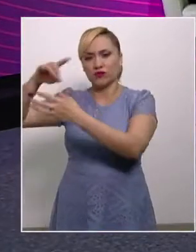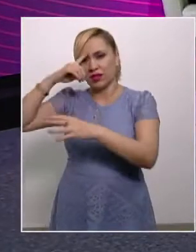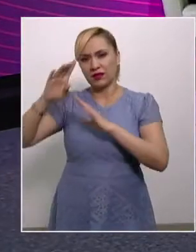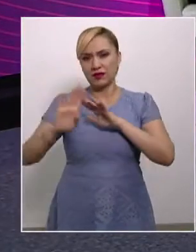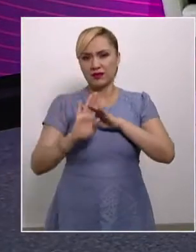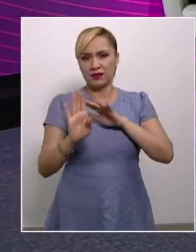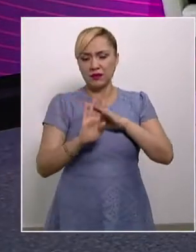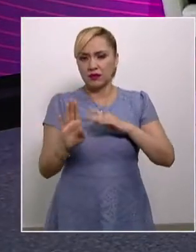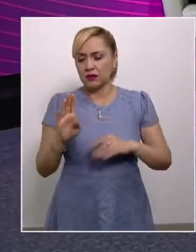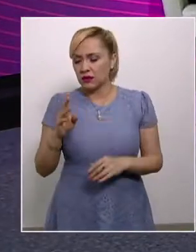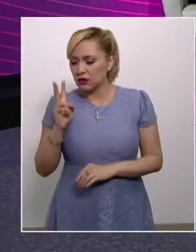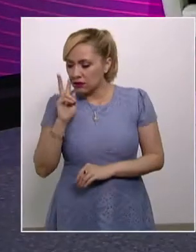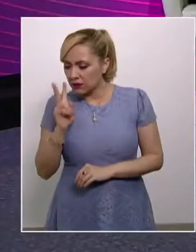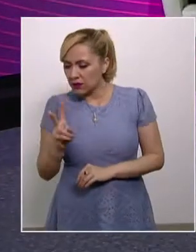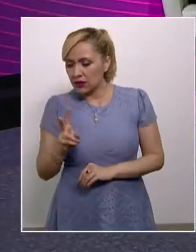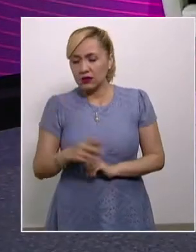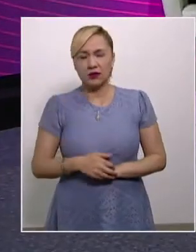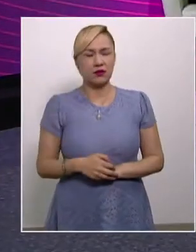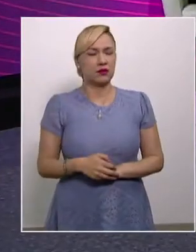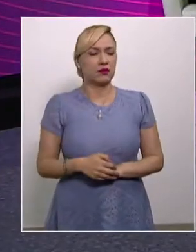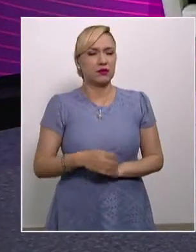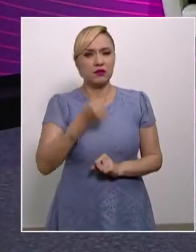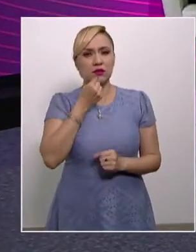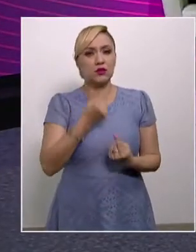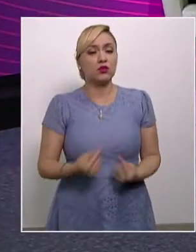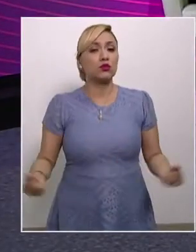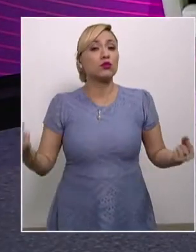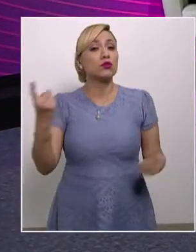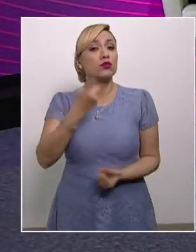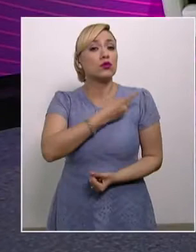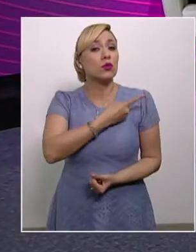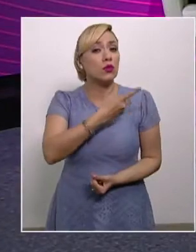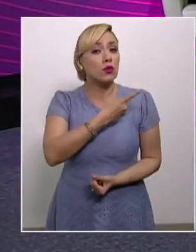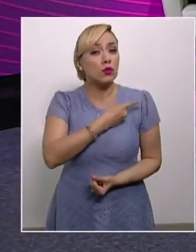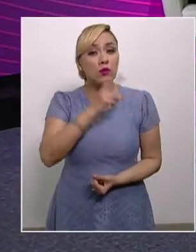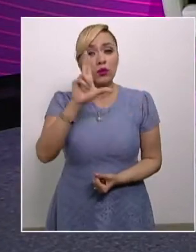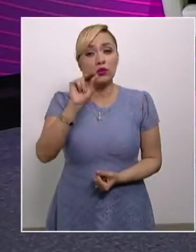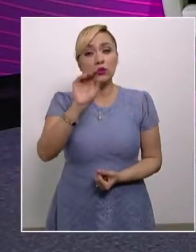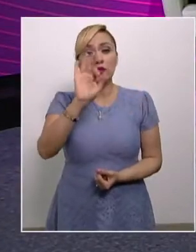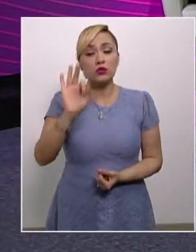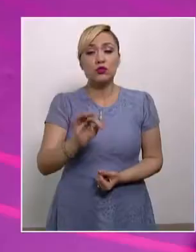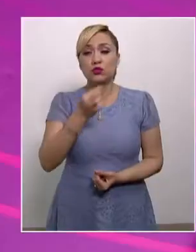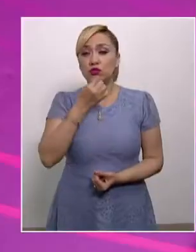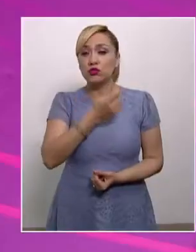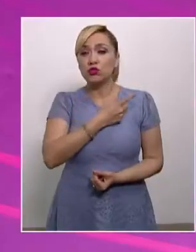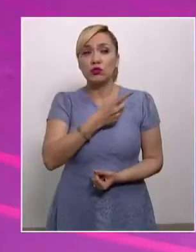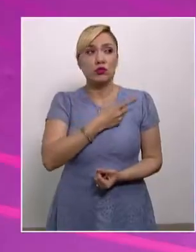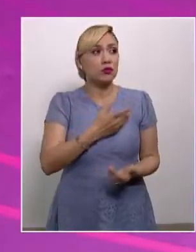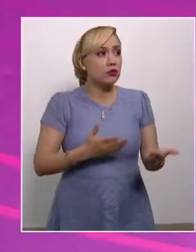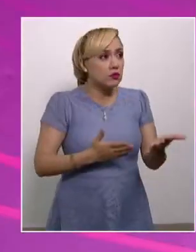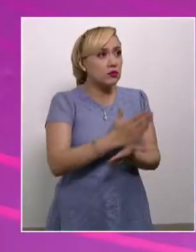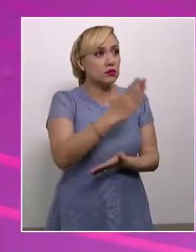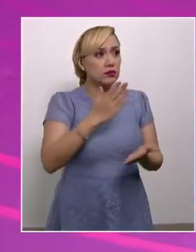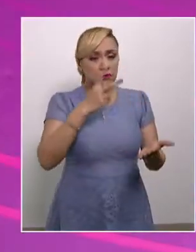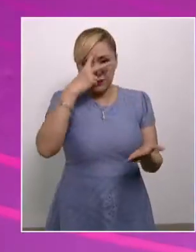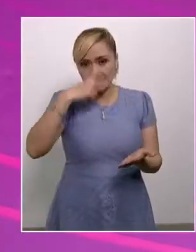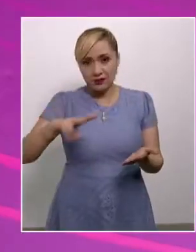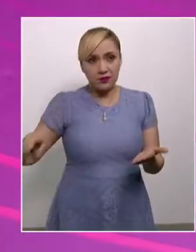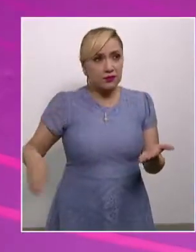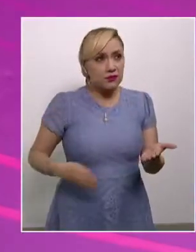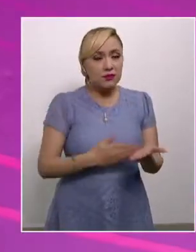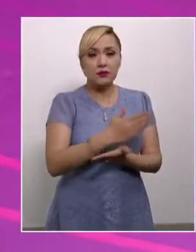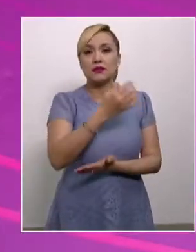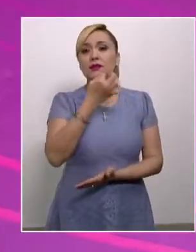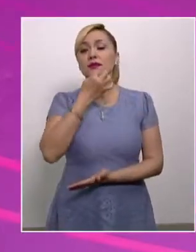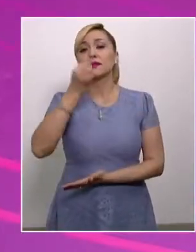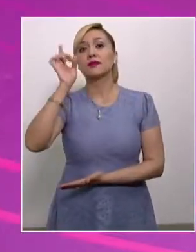a nosotros nos viene impactando es el tema de menores no acompañados. El 80% de menores no acompañados que están cruzando México, de acuerdo con Red ODEM, son